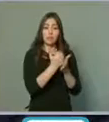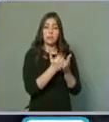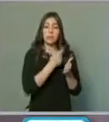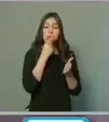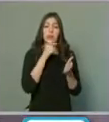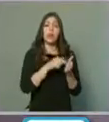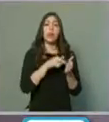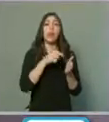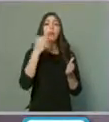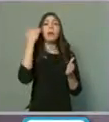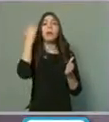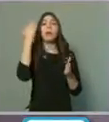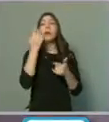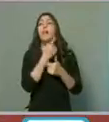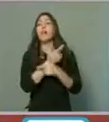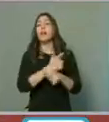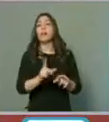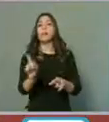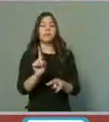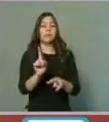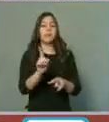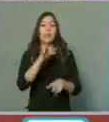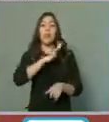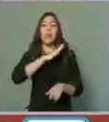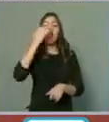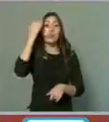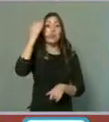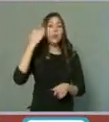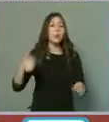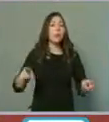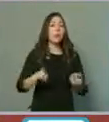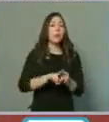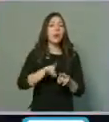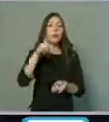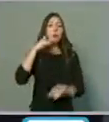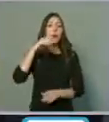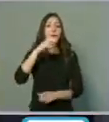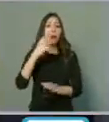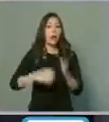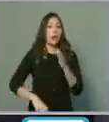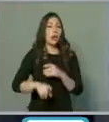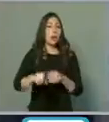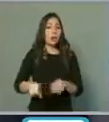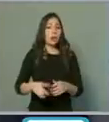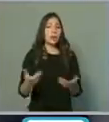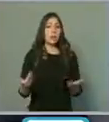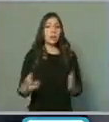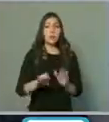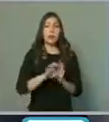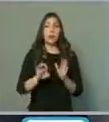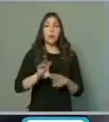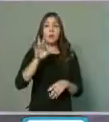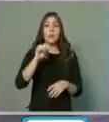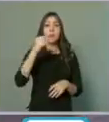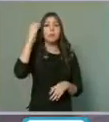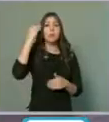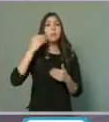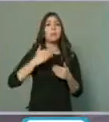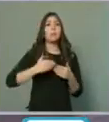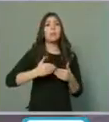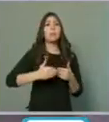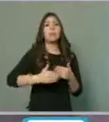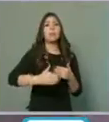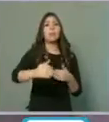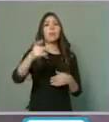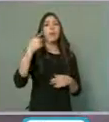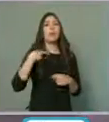O sea, no es de que sea completamente abierto. Porque si no, entonces el cargo sería indefinido. Y los herederos podrían estar viendo, oye, pues tú albacea estás